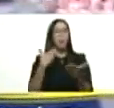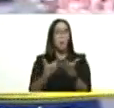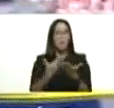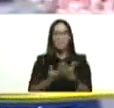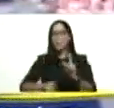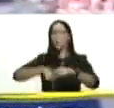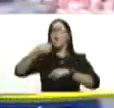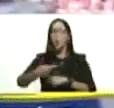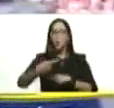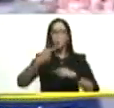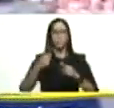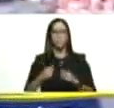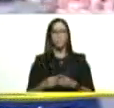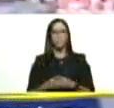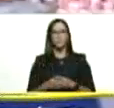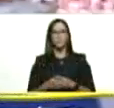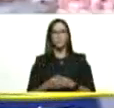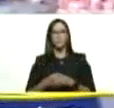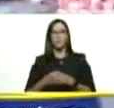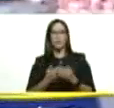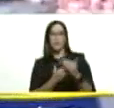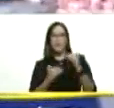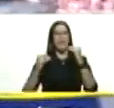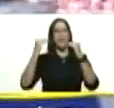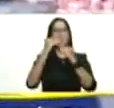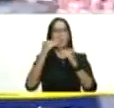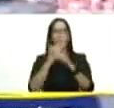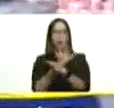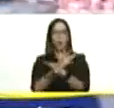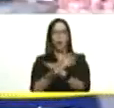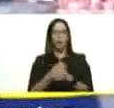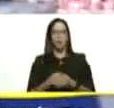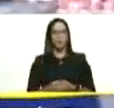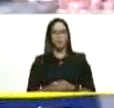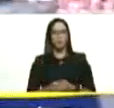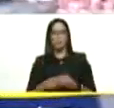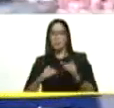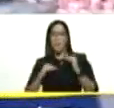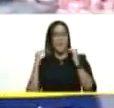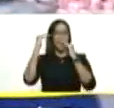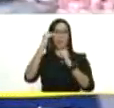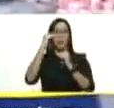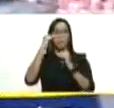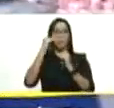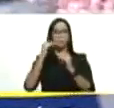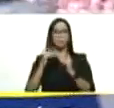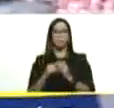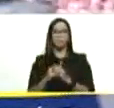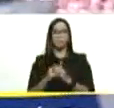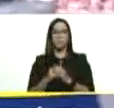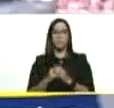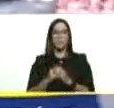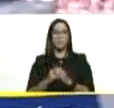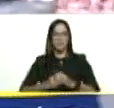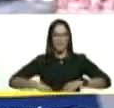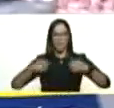otro y elevamos la jugada, la elevamos, elevamos la